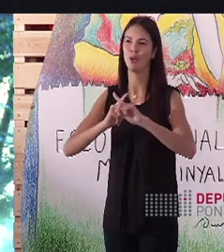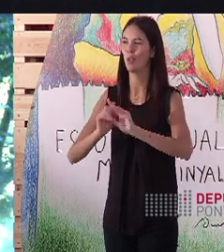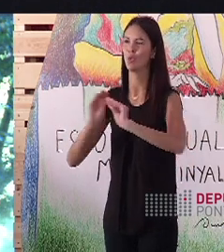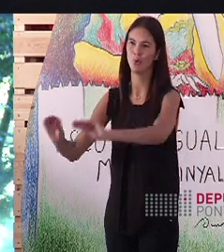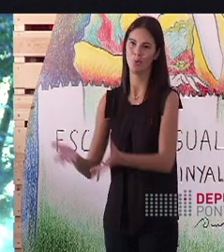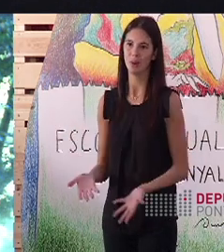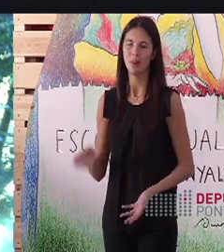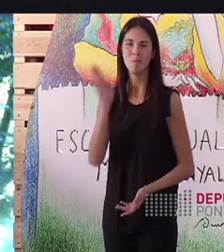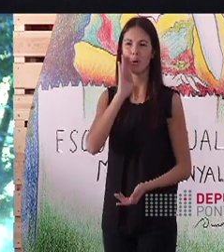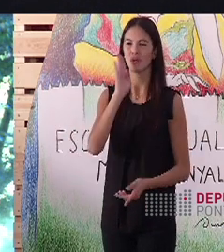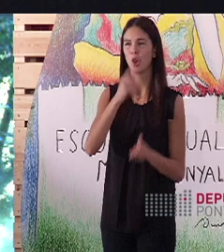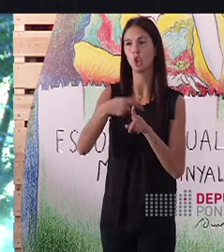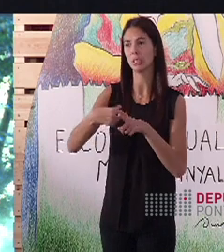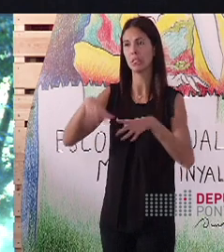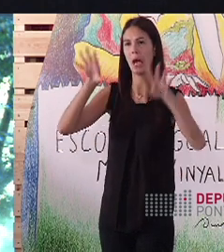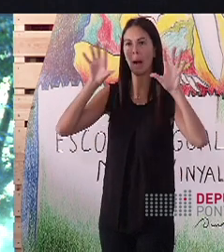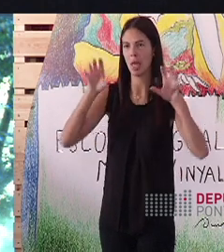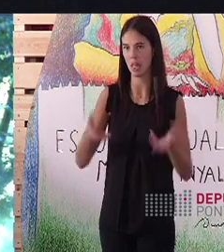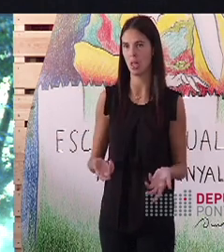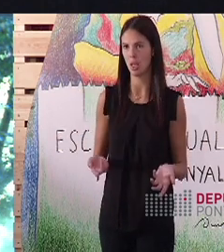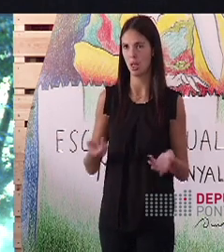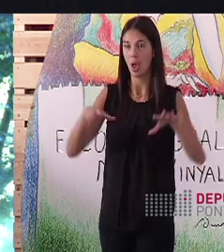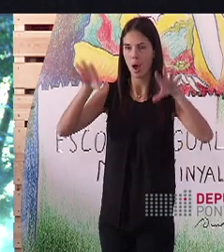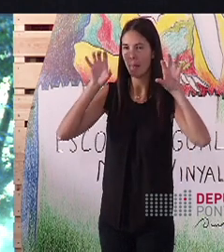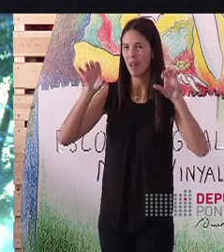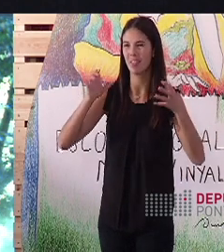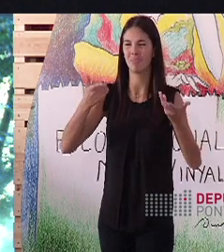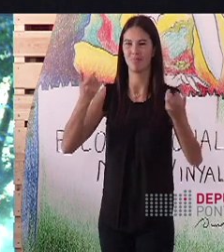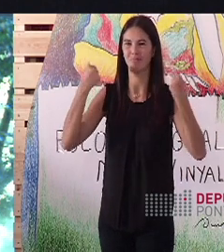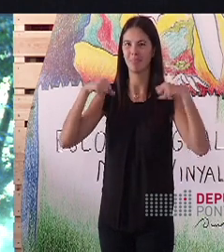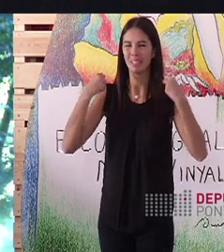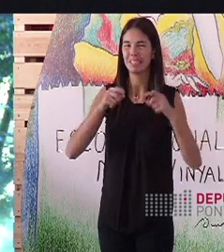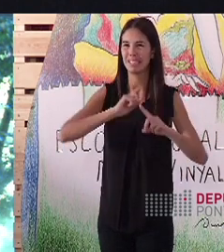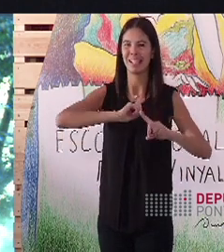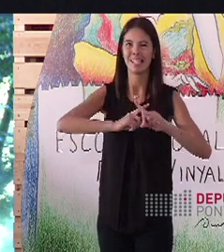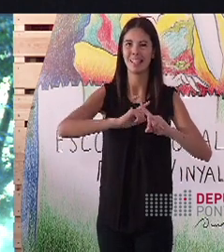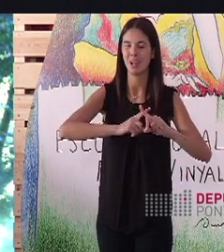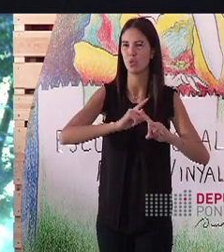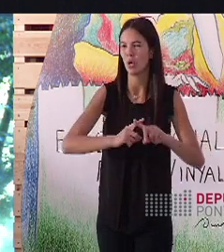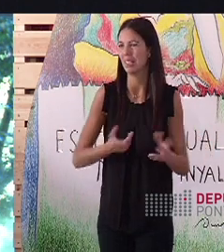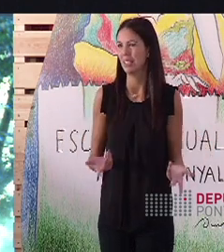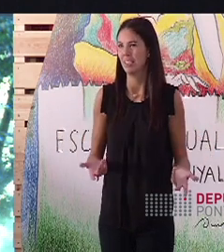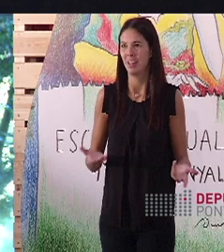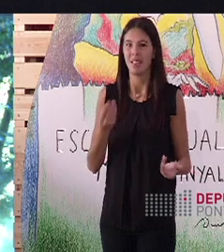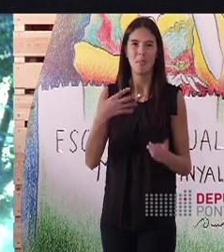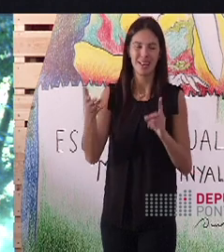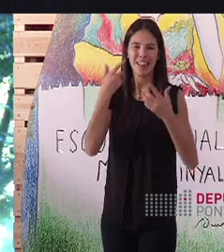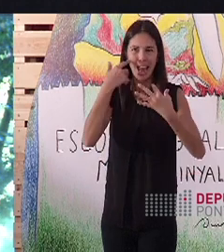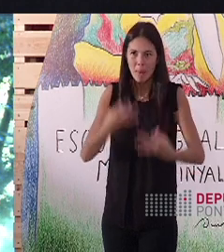pornografía aprenden muchas cosas. Aprenden prácticas sexuales que son prácticas